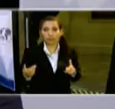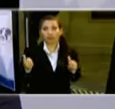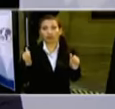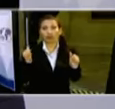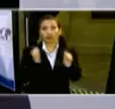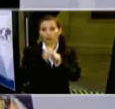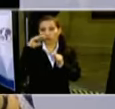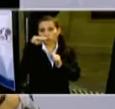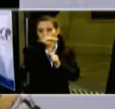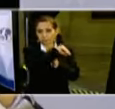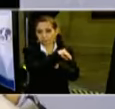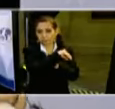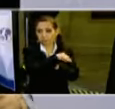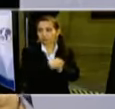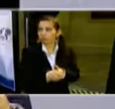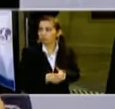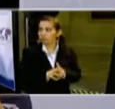con Cuba.